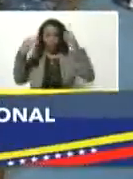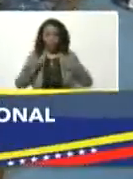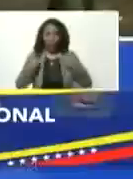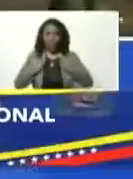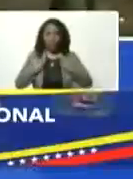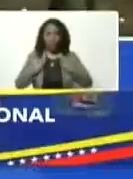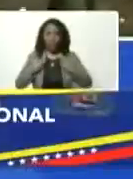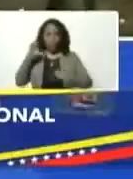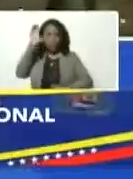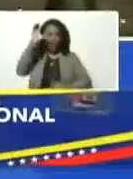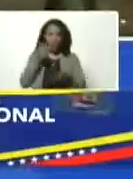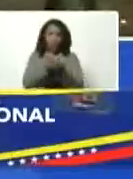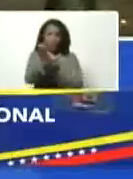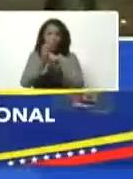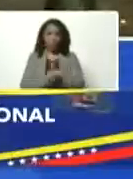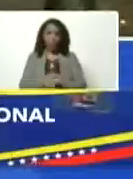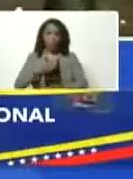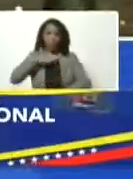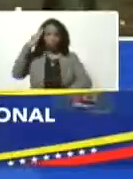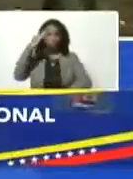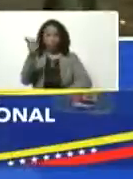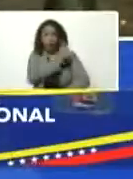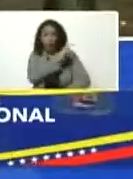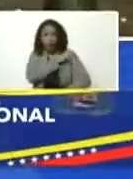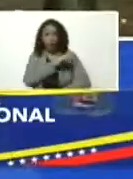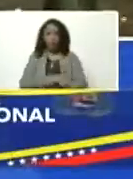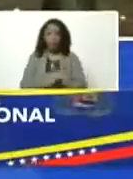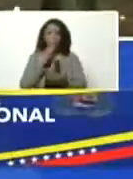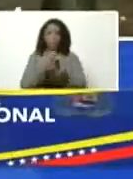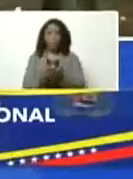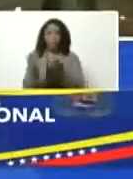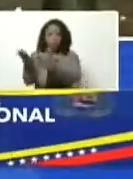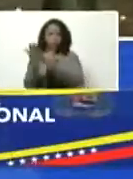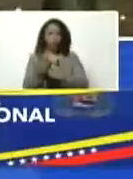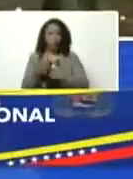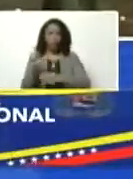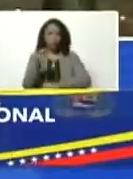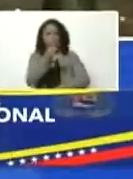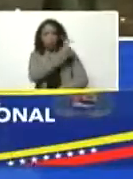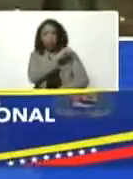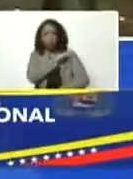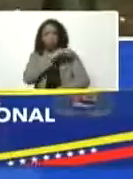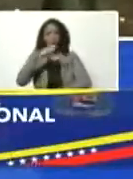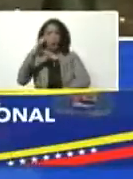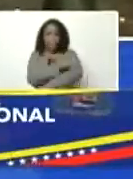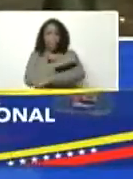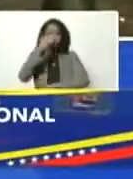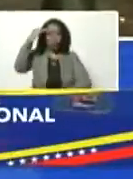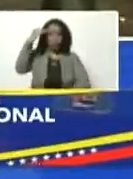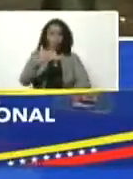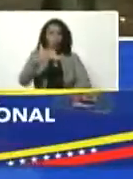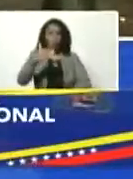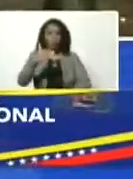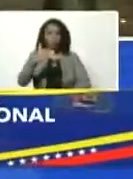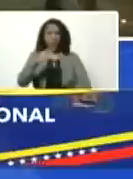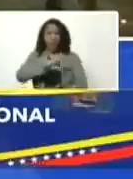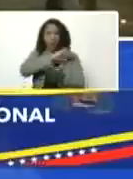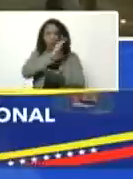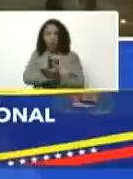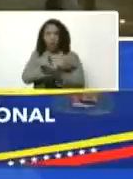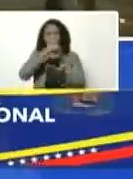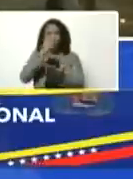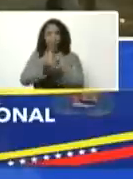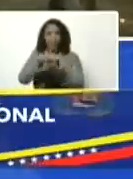¡La patria sigue! Mi comandante en jefe, permiso para recibir el grado de mayor y capitán de corbeta de la Fuerza Armada Nacional